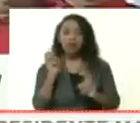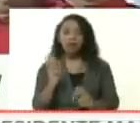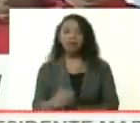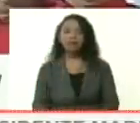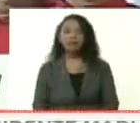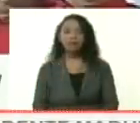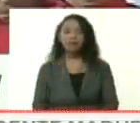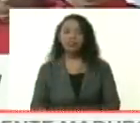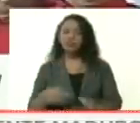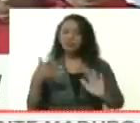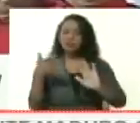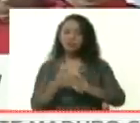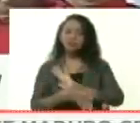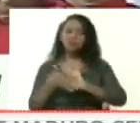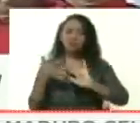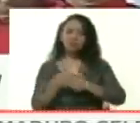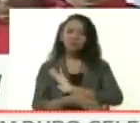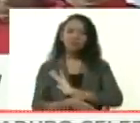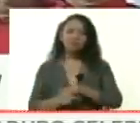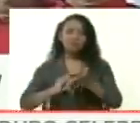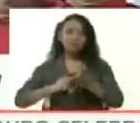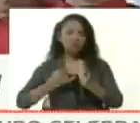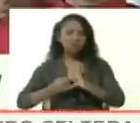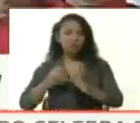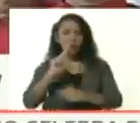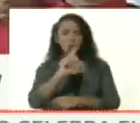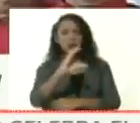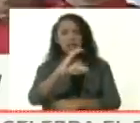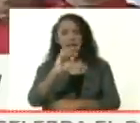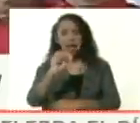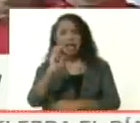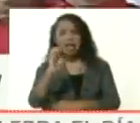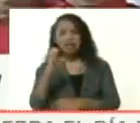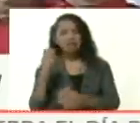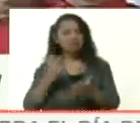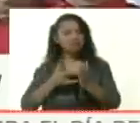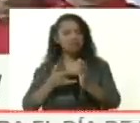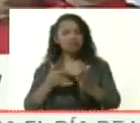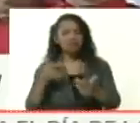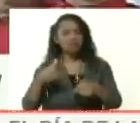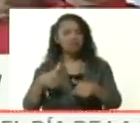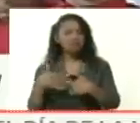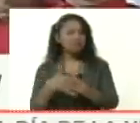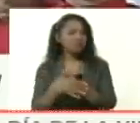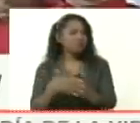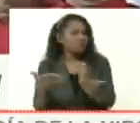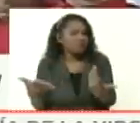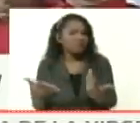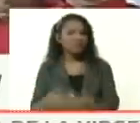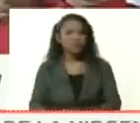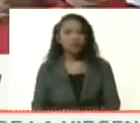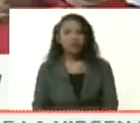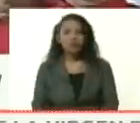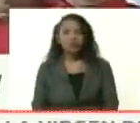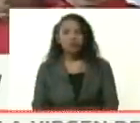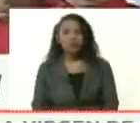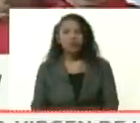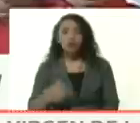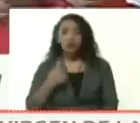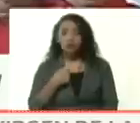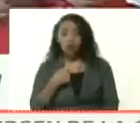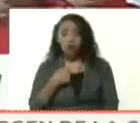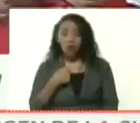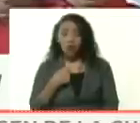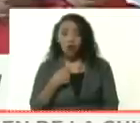¿Qué significa tener un CNE? Nosotros tenemos, si a mí me preguntan, no levantaría una mano, levantaría las